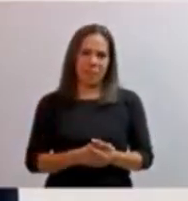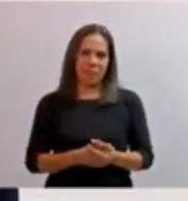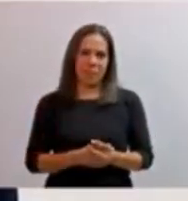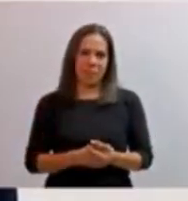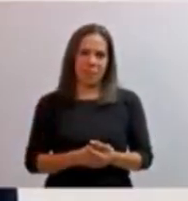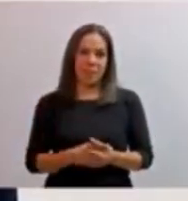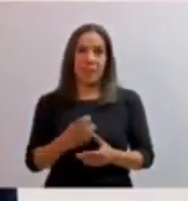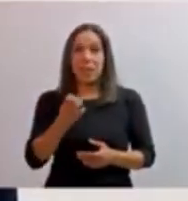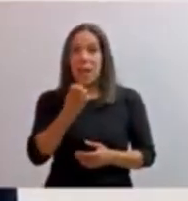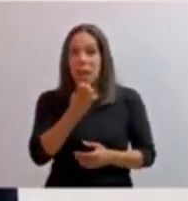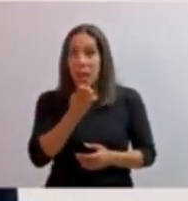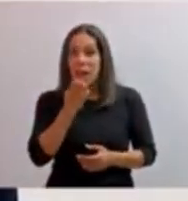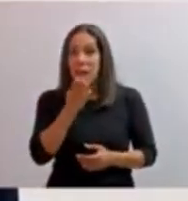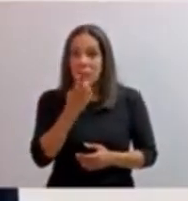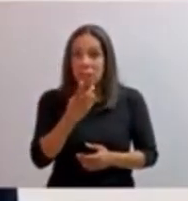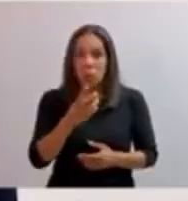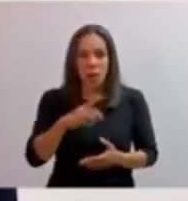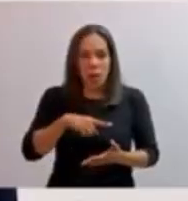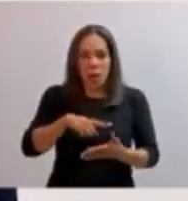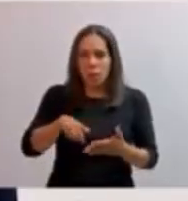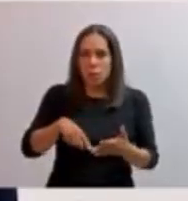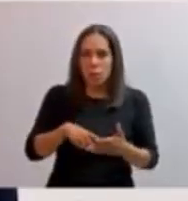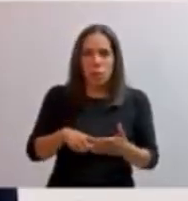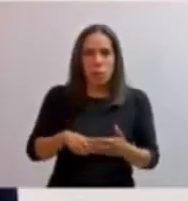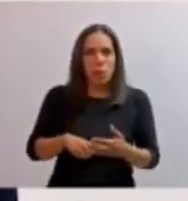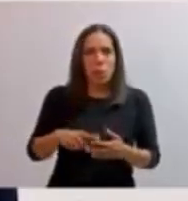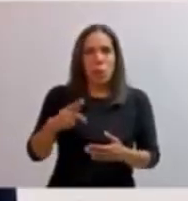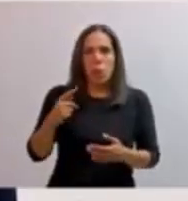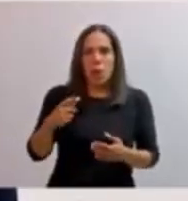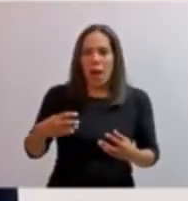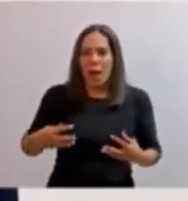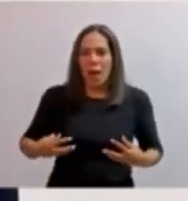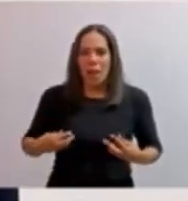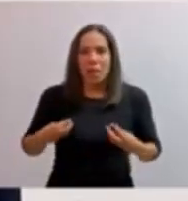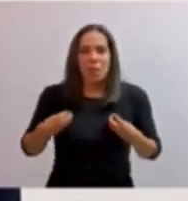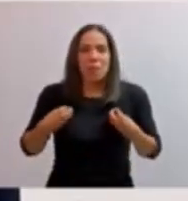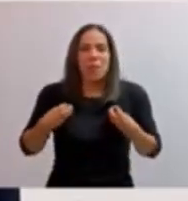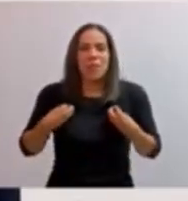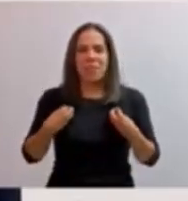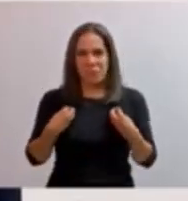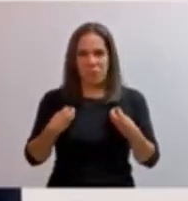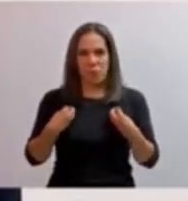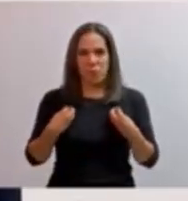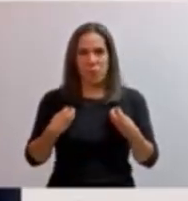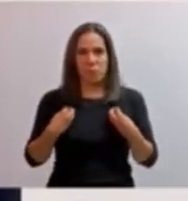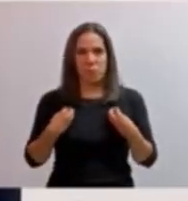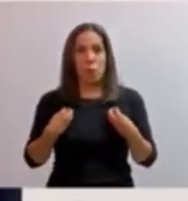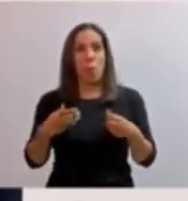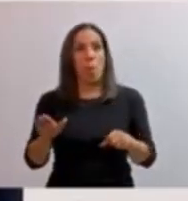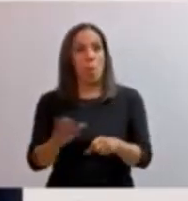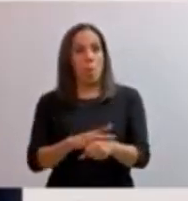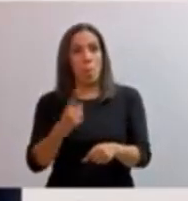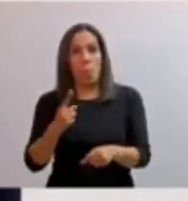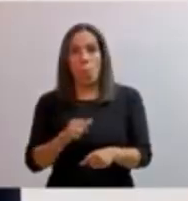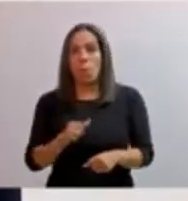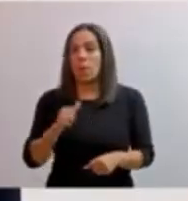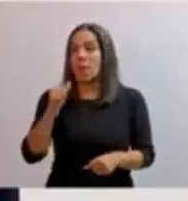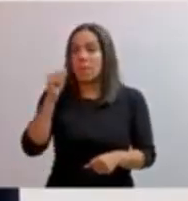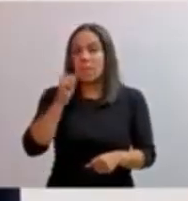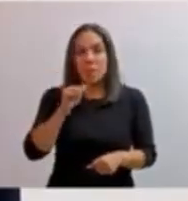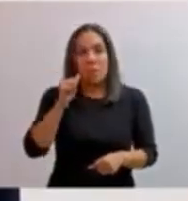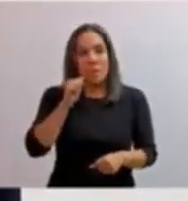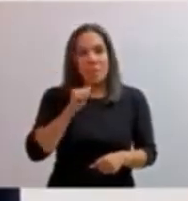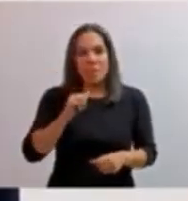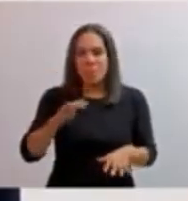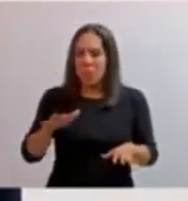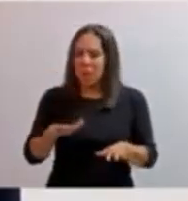sea un espacio vivo y en permanente reinvención. Reconocer la importancia de las figuras directivas